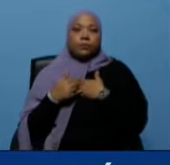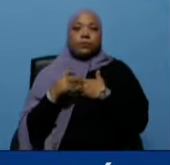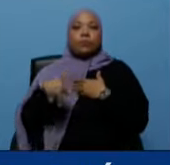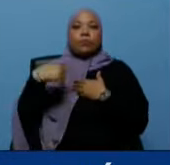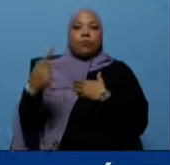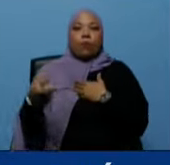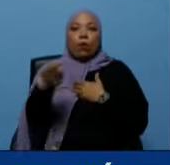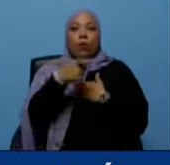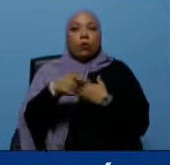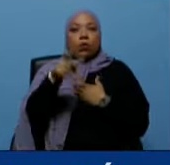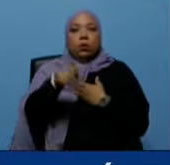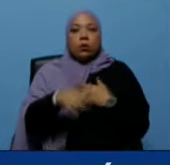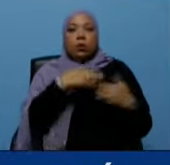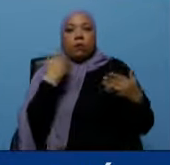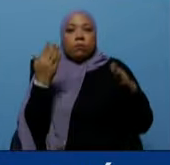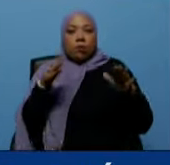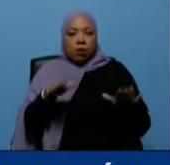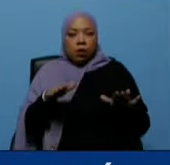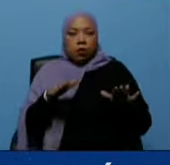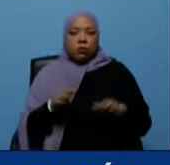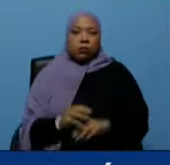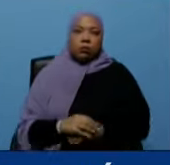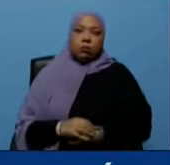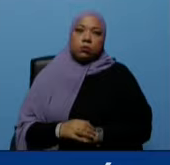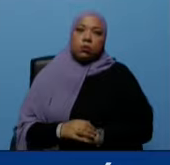buscar gente para empezar a matar.